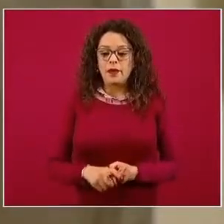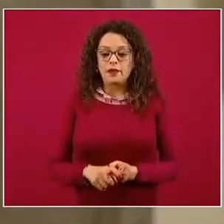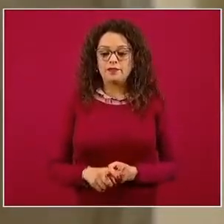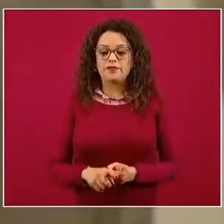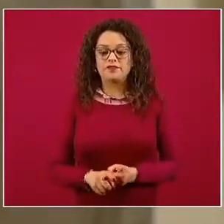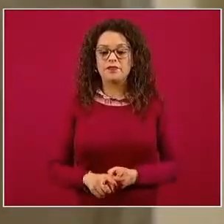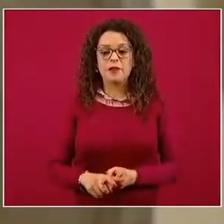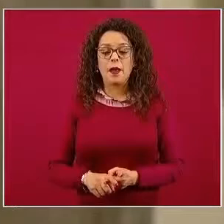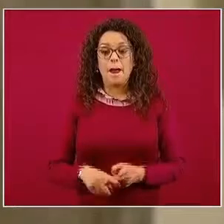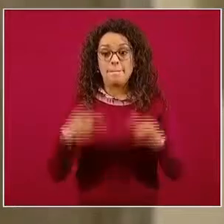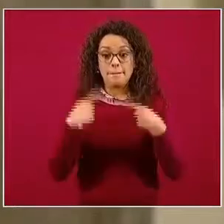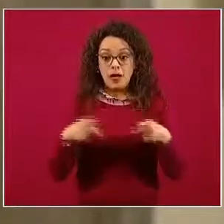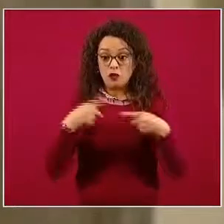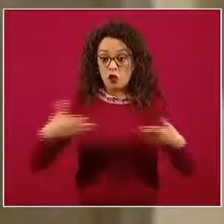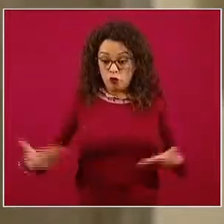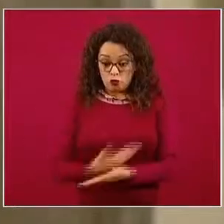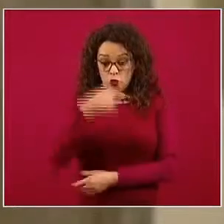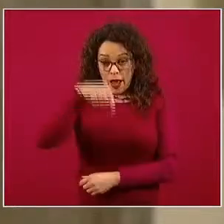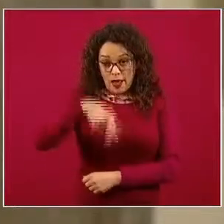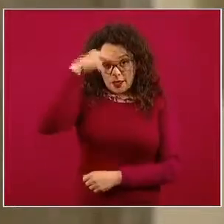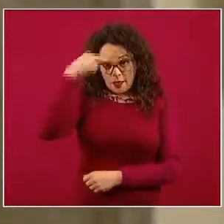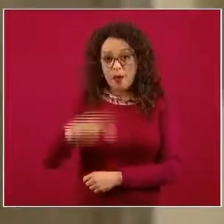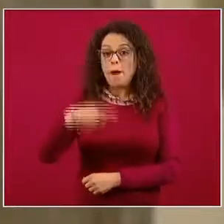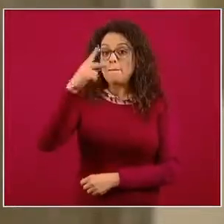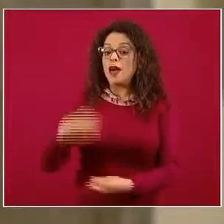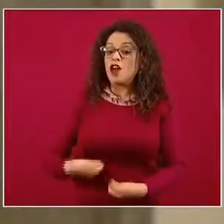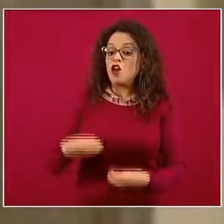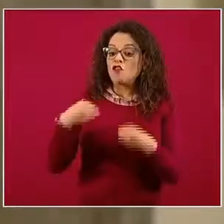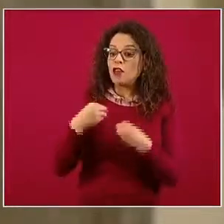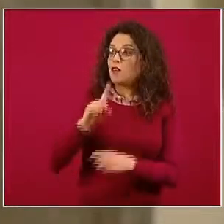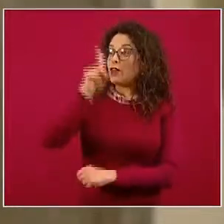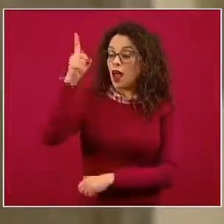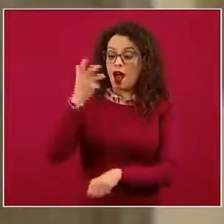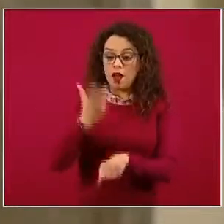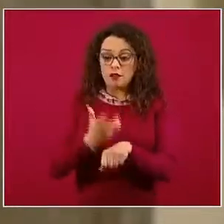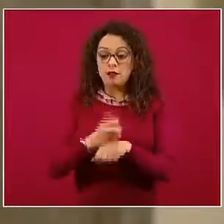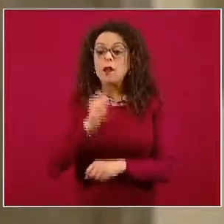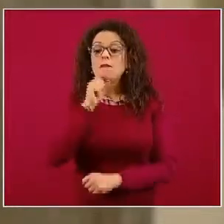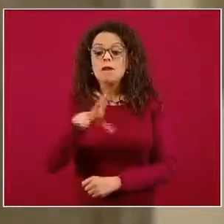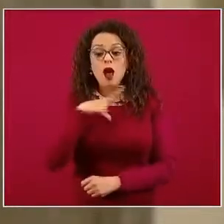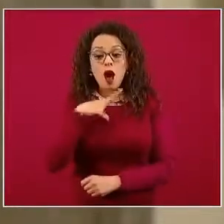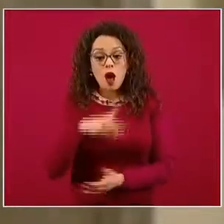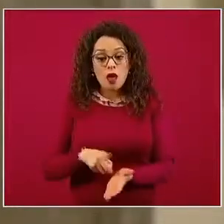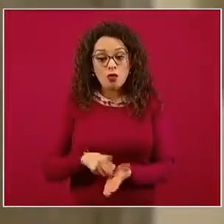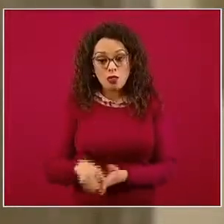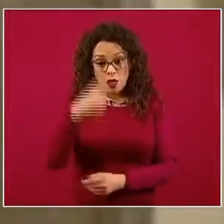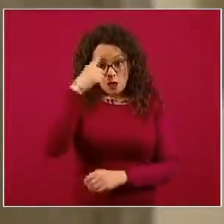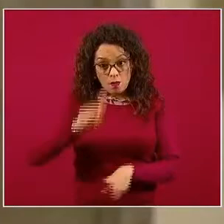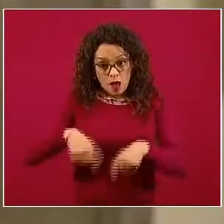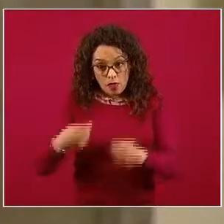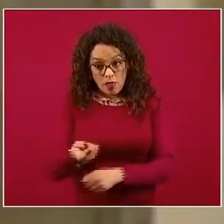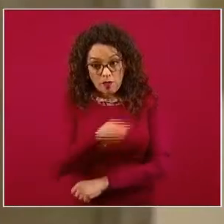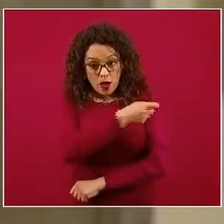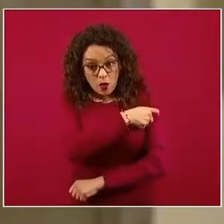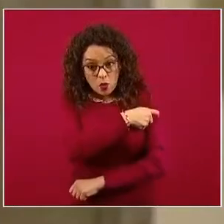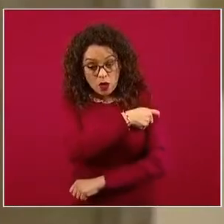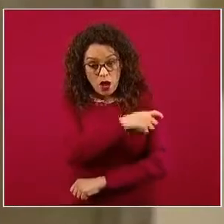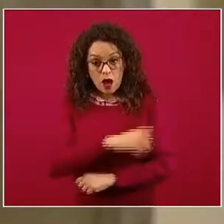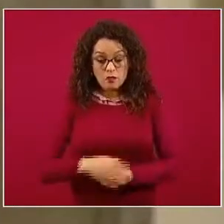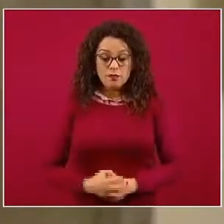pero vive en Estados Unidos, también van a tener el derecho a la vacuna.